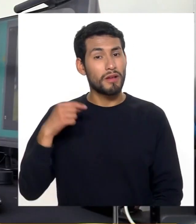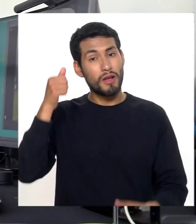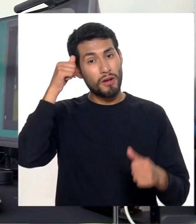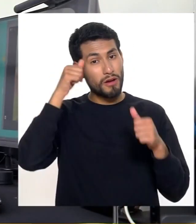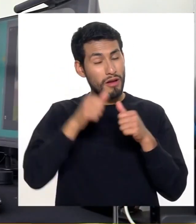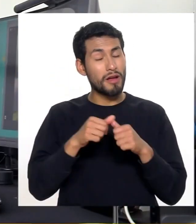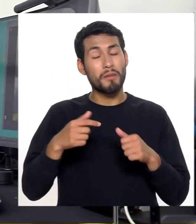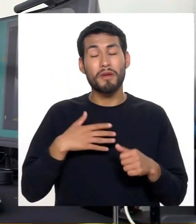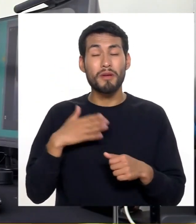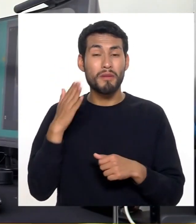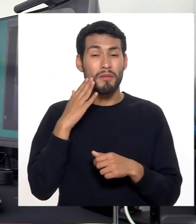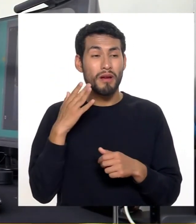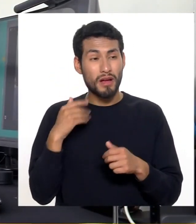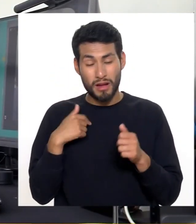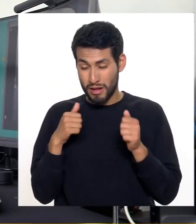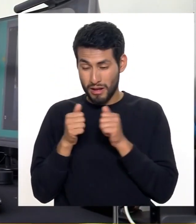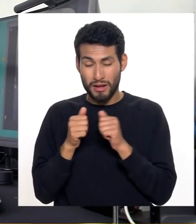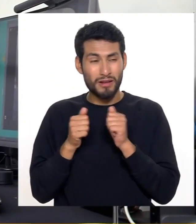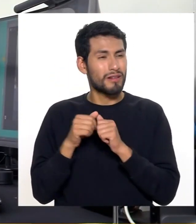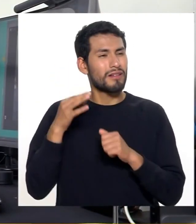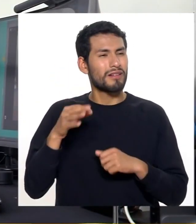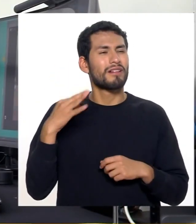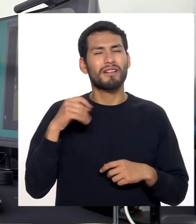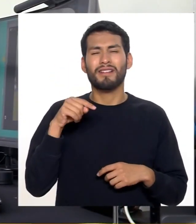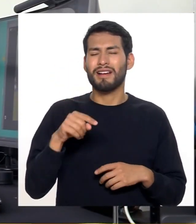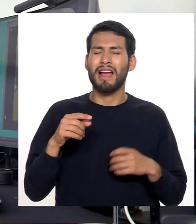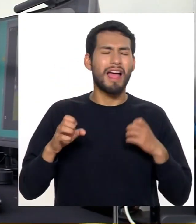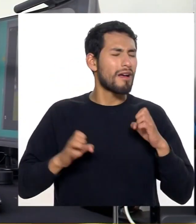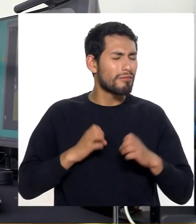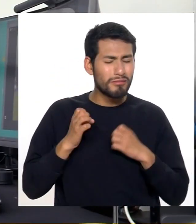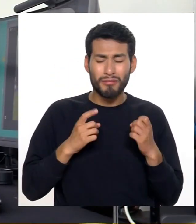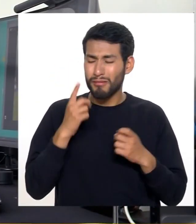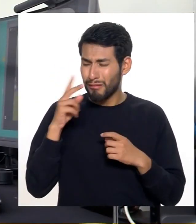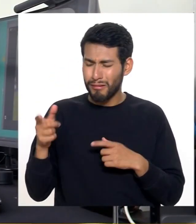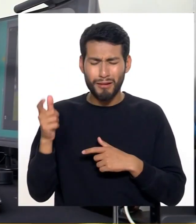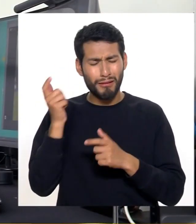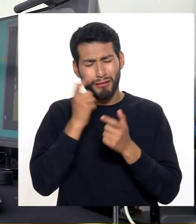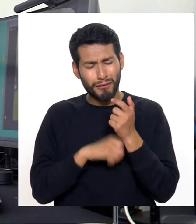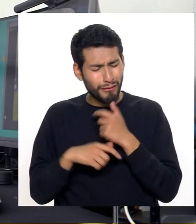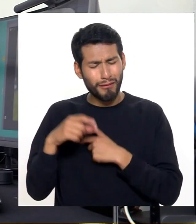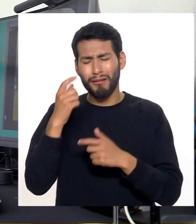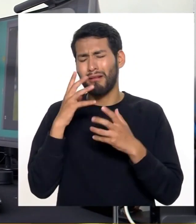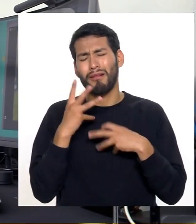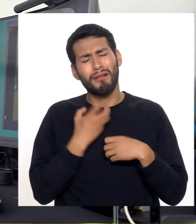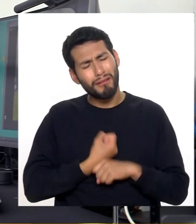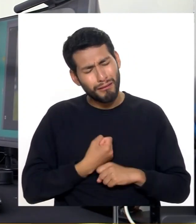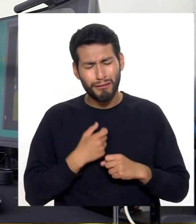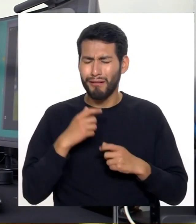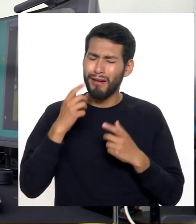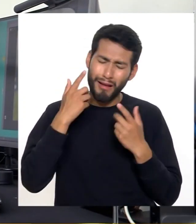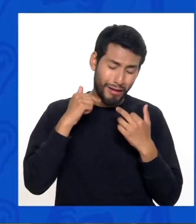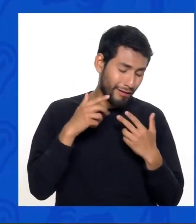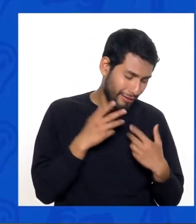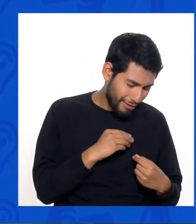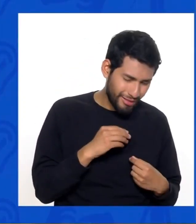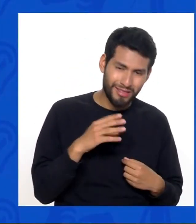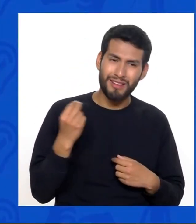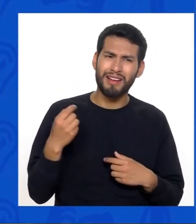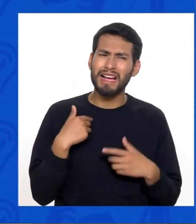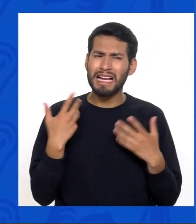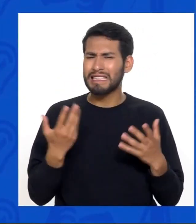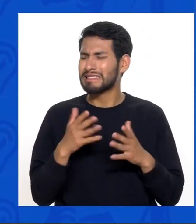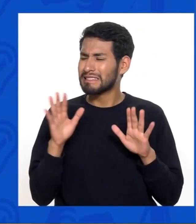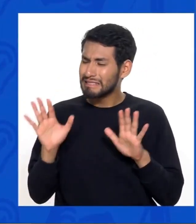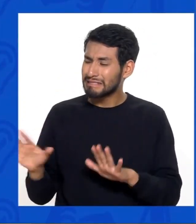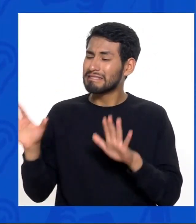Recuerdo tener a mi madre muy cerca y bueno, ella era un manojo de emociones donde solo lloraba, se desmayaba o cosas así.